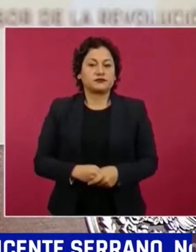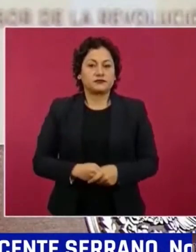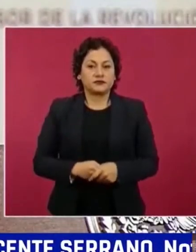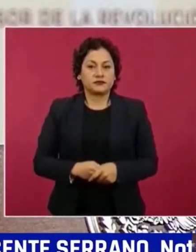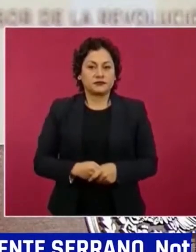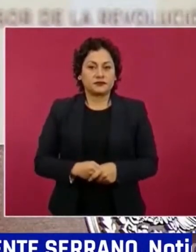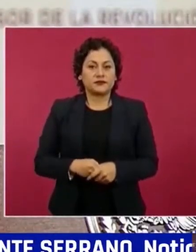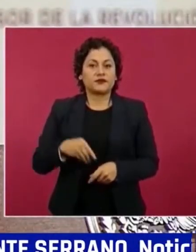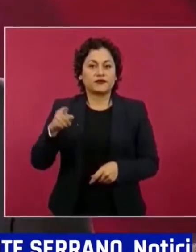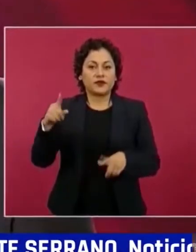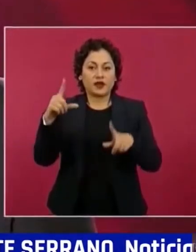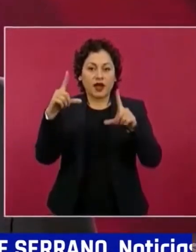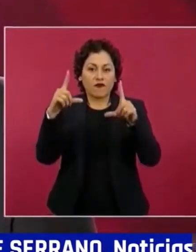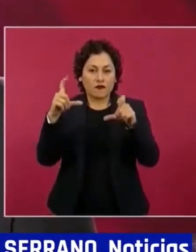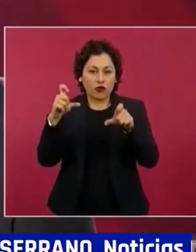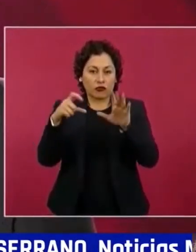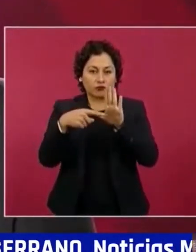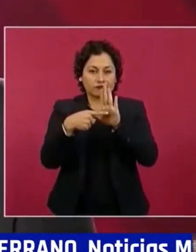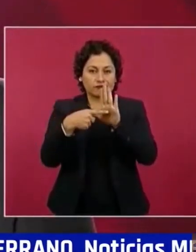misiles